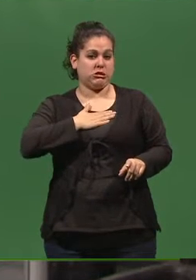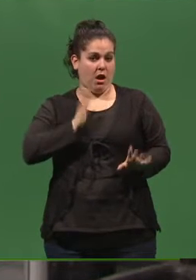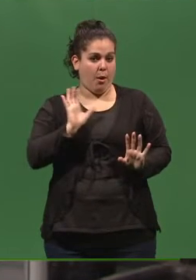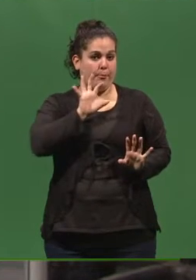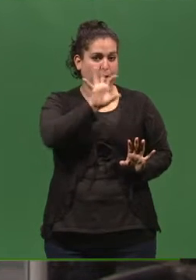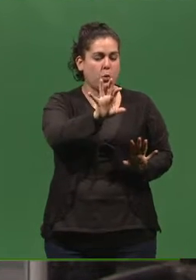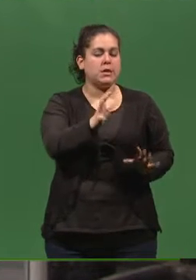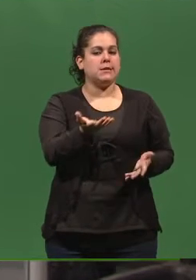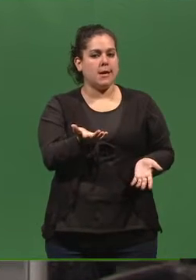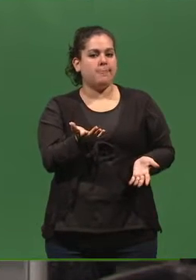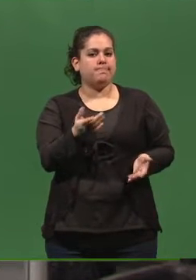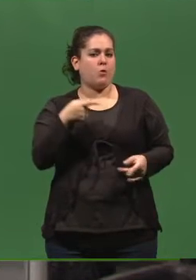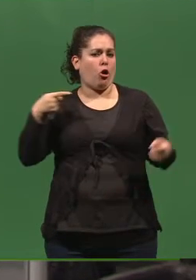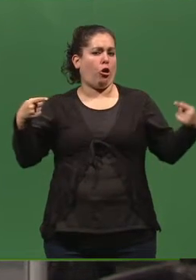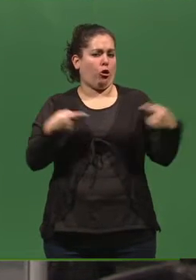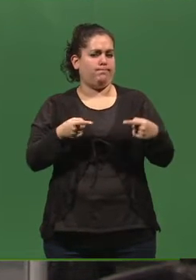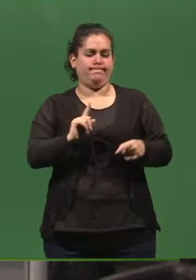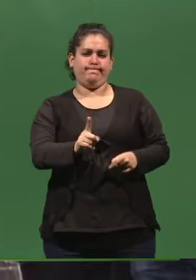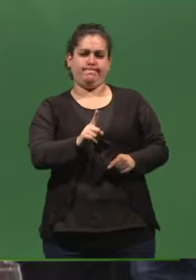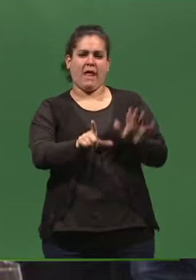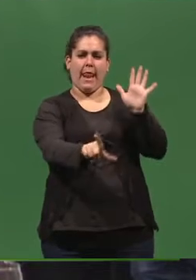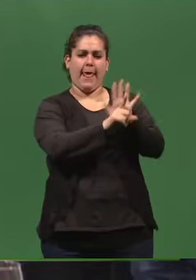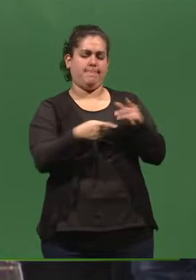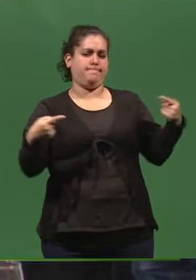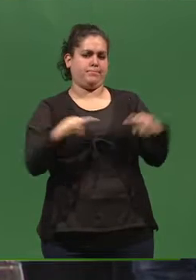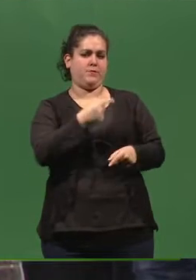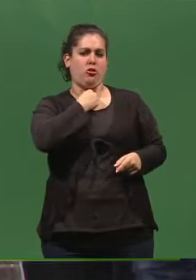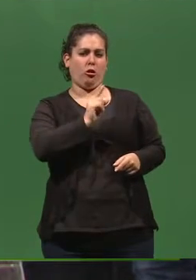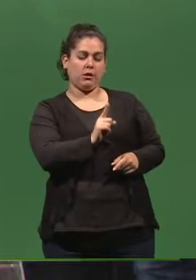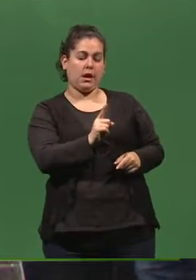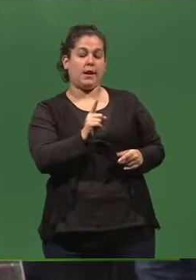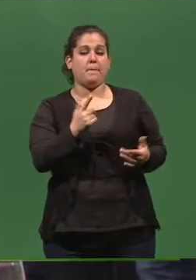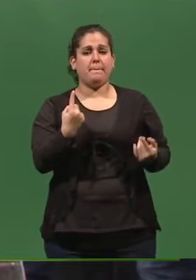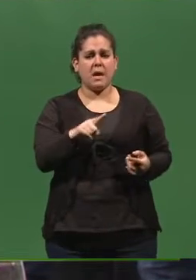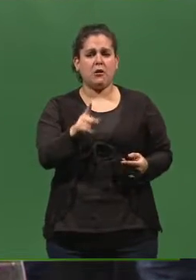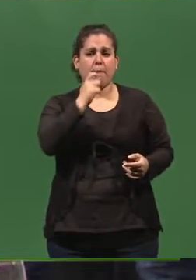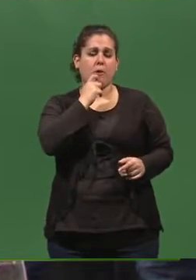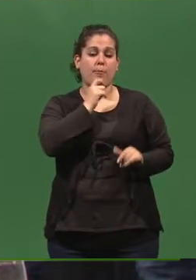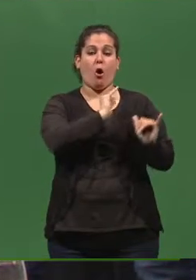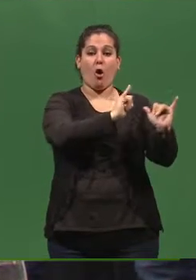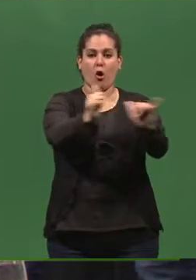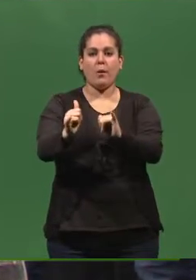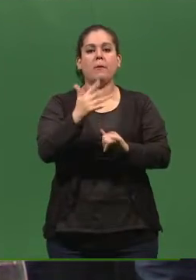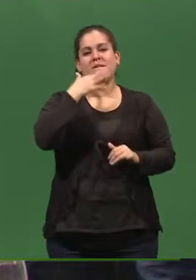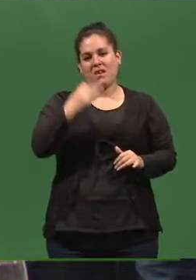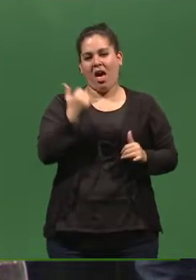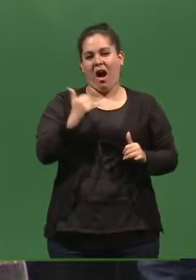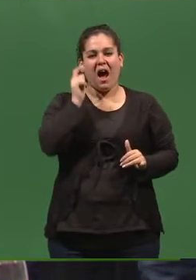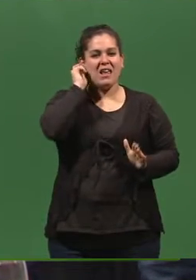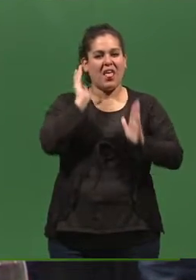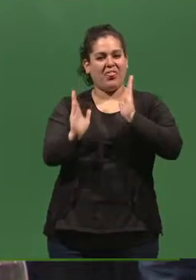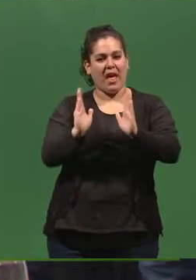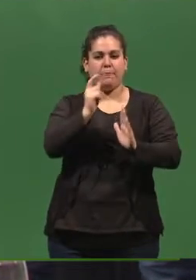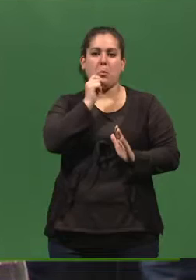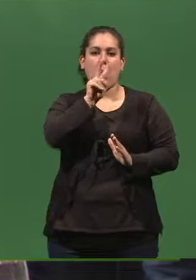Mendoza, que están bastante en contra con respecto a la legalización, es que si a los jóvenes, porque hay una edad,